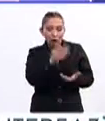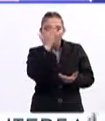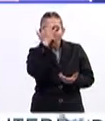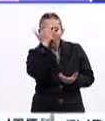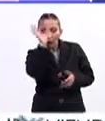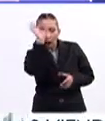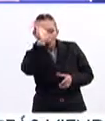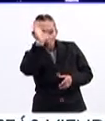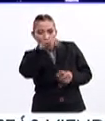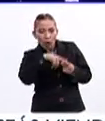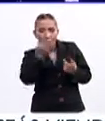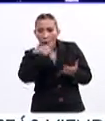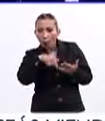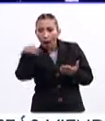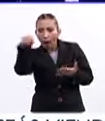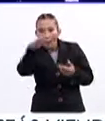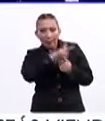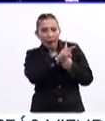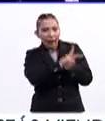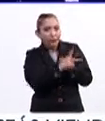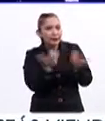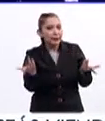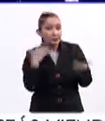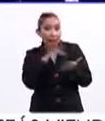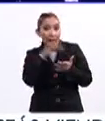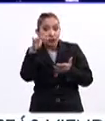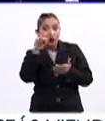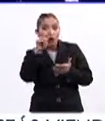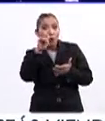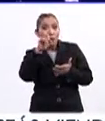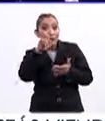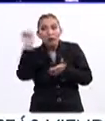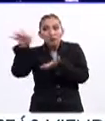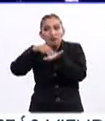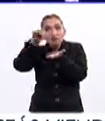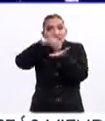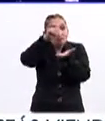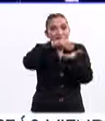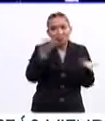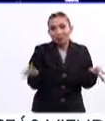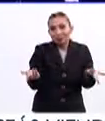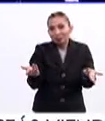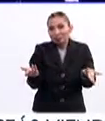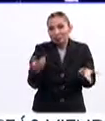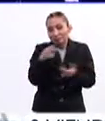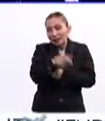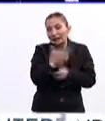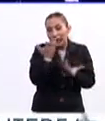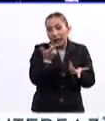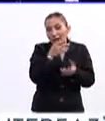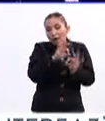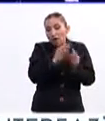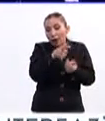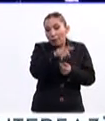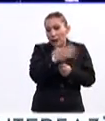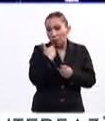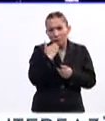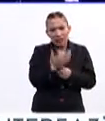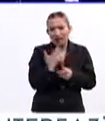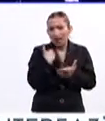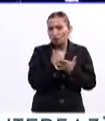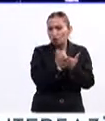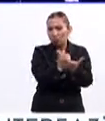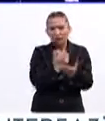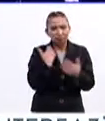conocer culturas, lugares, países, gracias a los documentales al final de cuentas. Entonces es un género muy amable,